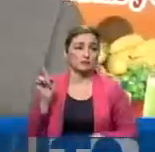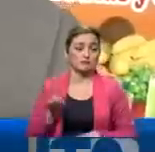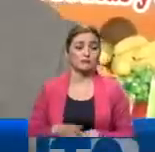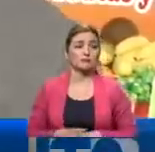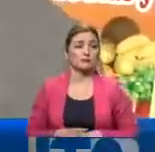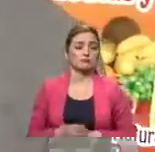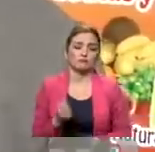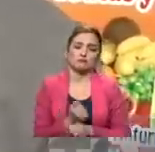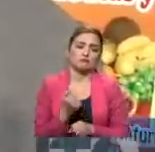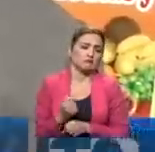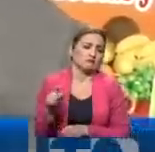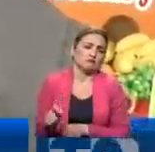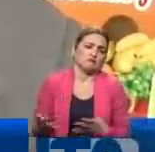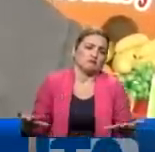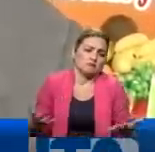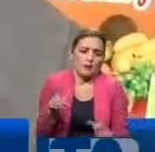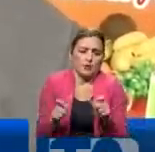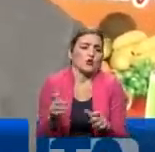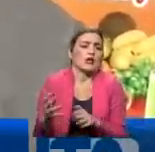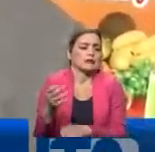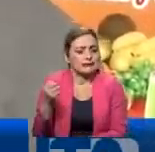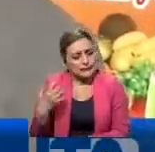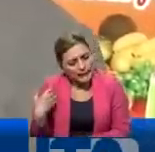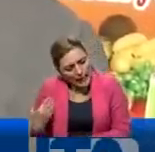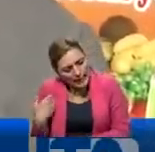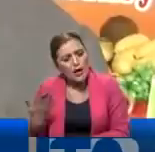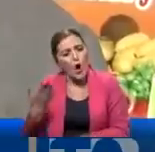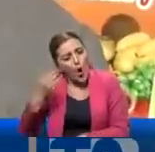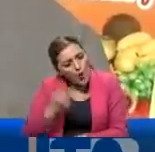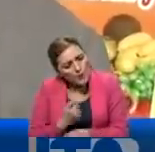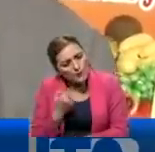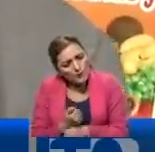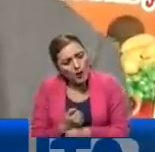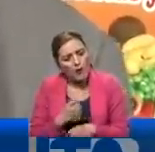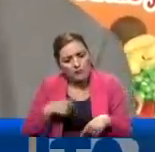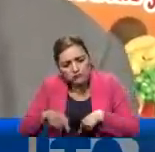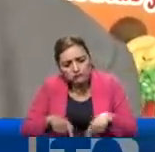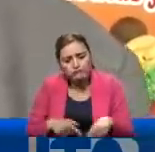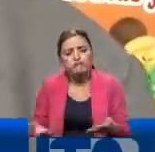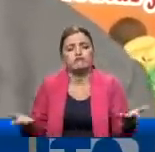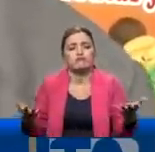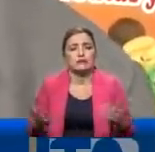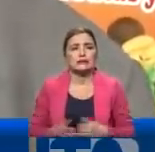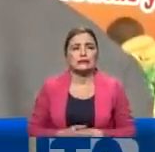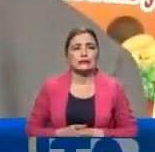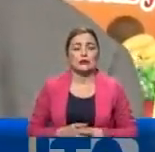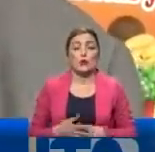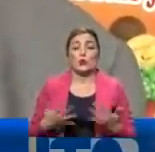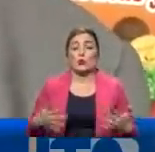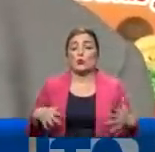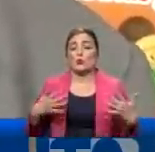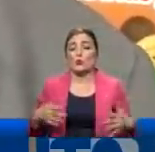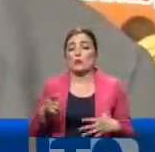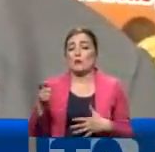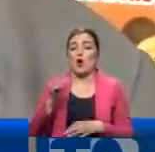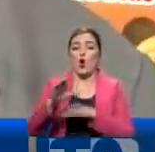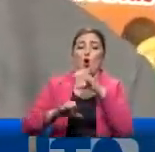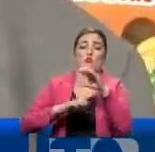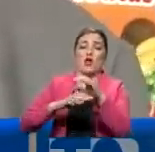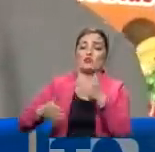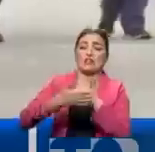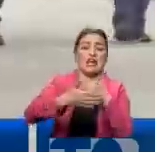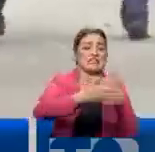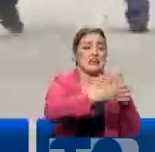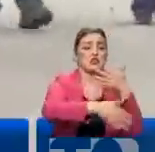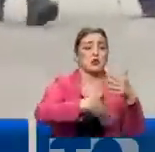Hay que trabajar, la gente tenemos que trabajar, nos tenemos que movilizar y mire cómo está aquí en el condado, todo